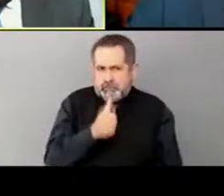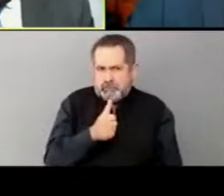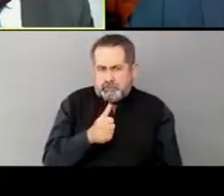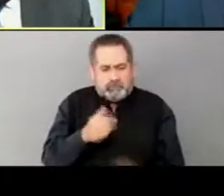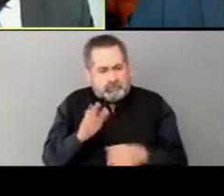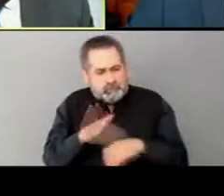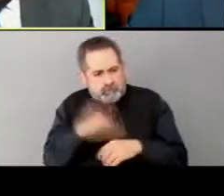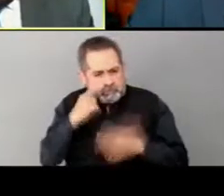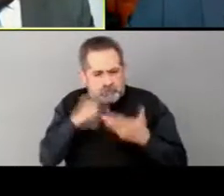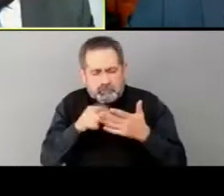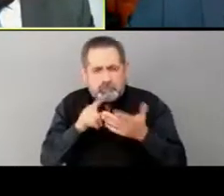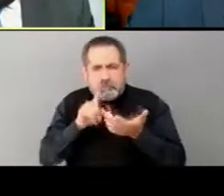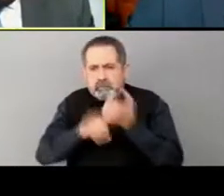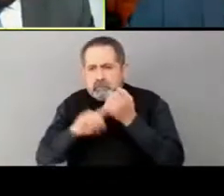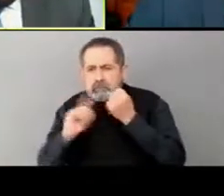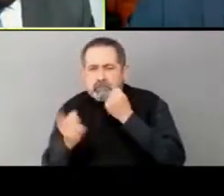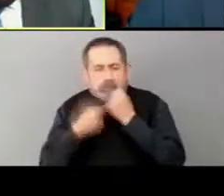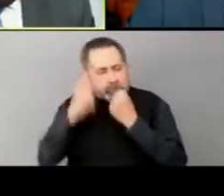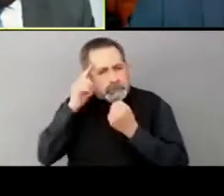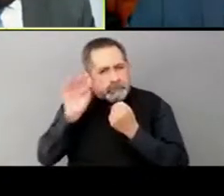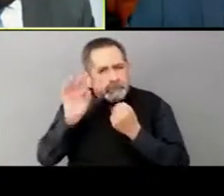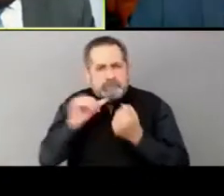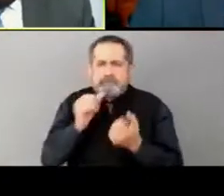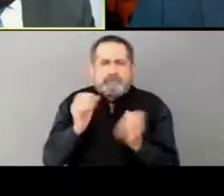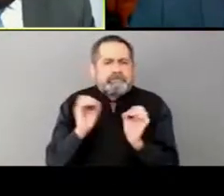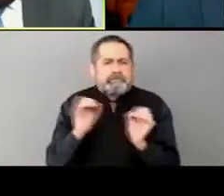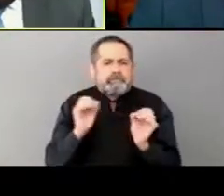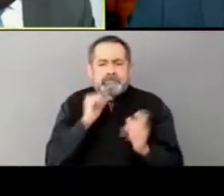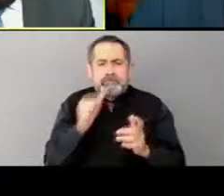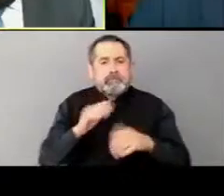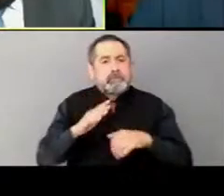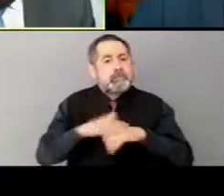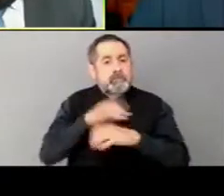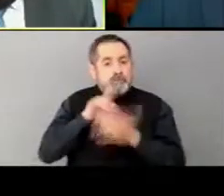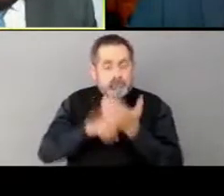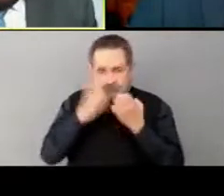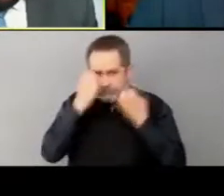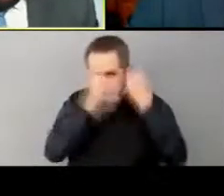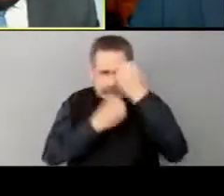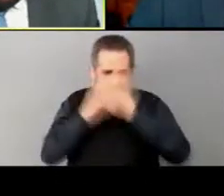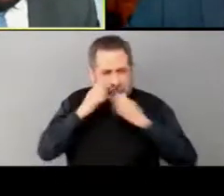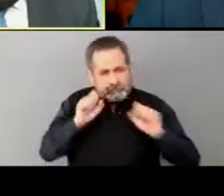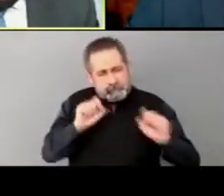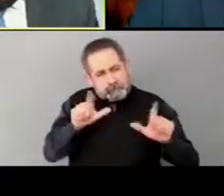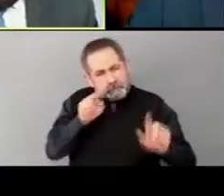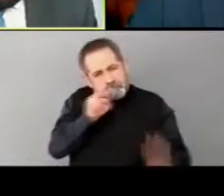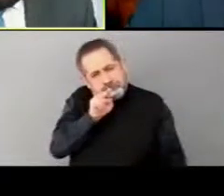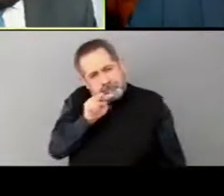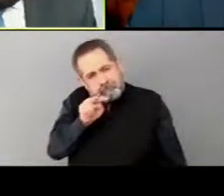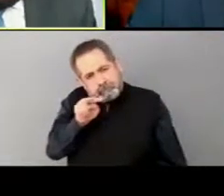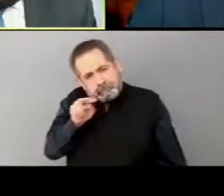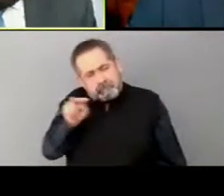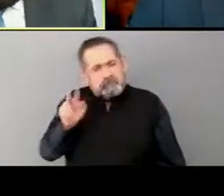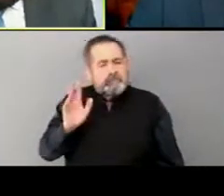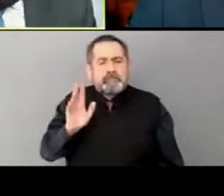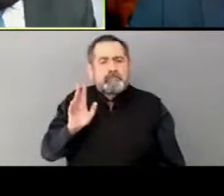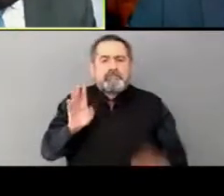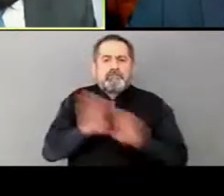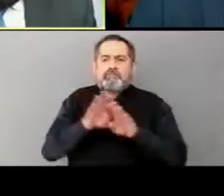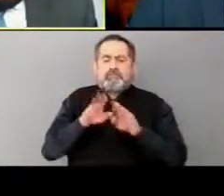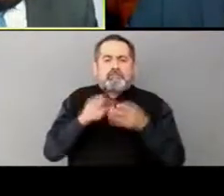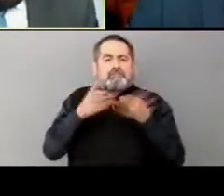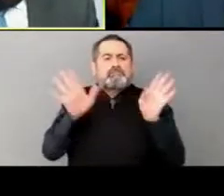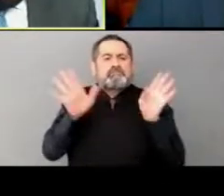elemento subjetivo, puesto que del análisis al contenido del material en cuestión se desprende que es de carácter